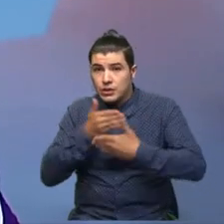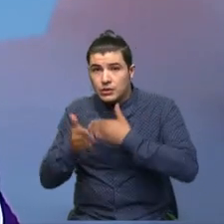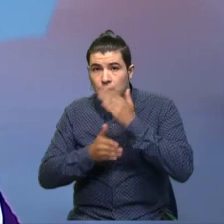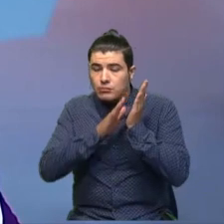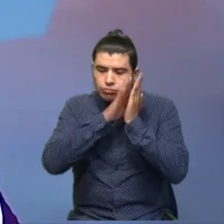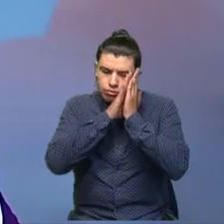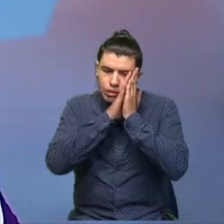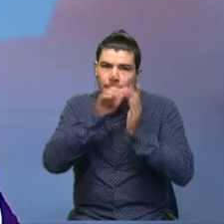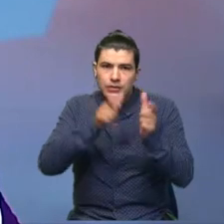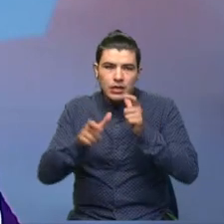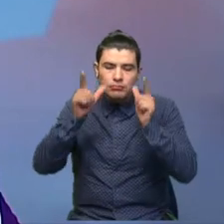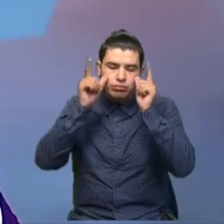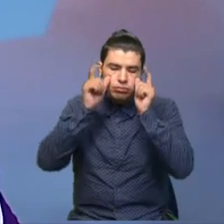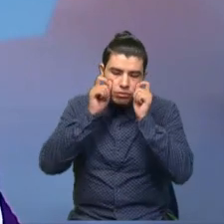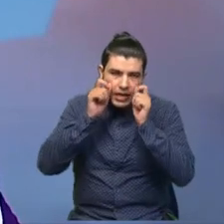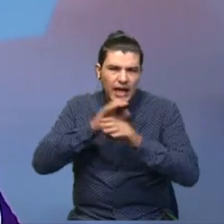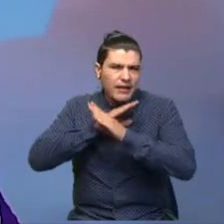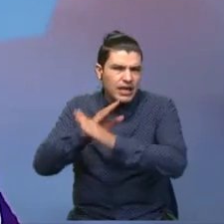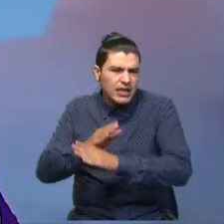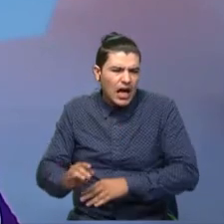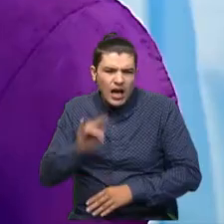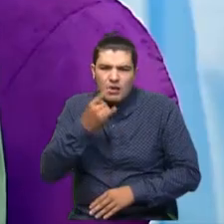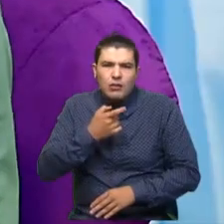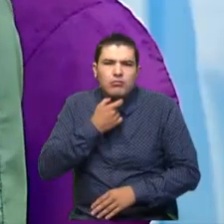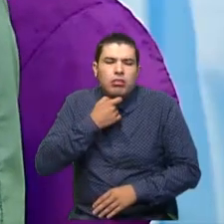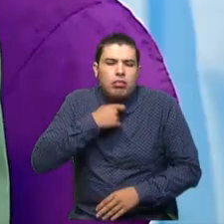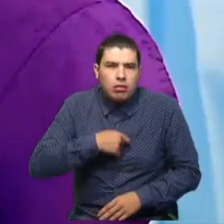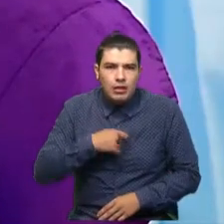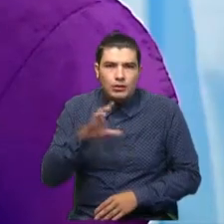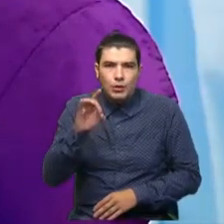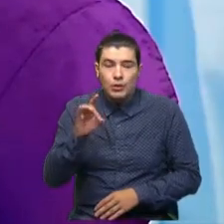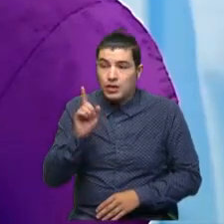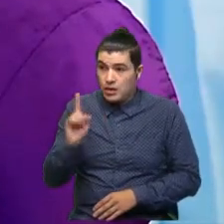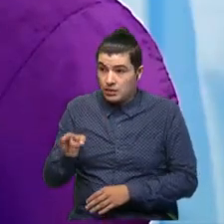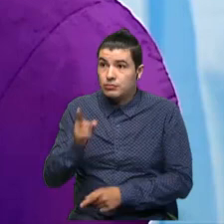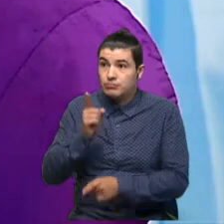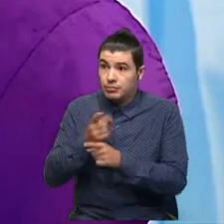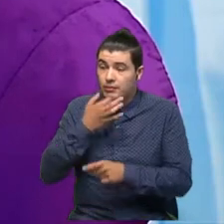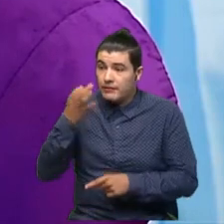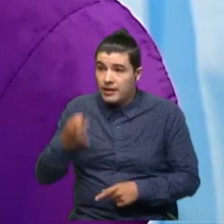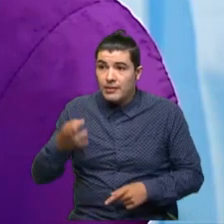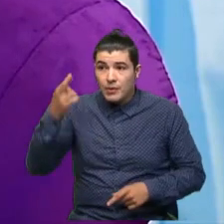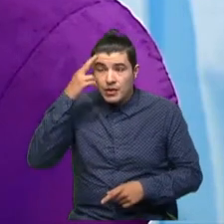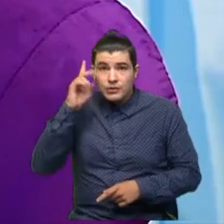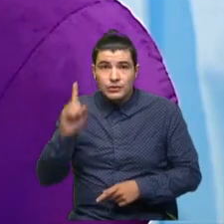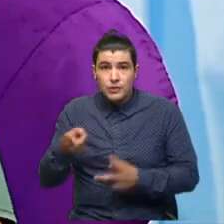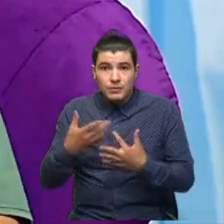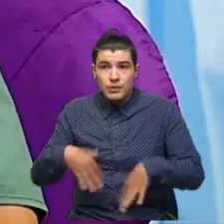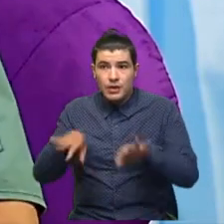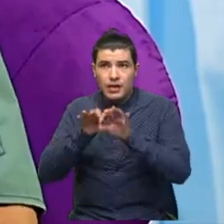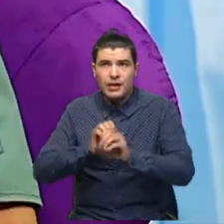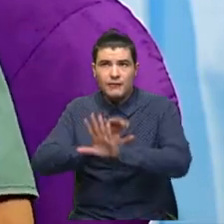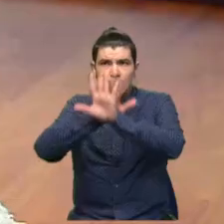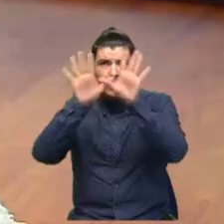para evitar que haya ningún tipo de dolor al momento del procedimiento. Esto es muy cierto, ¿cierto? Por eso lo importante es tener la información clara,